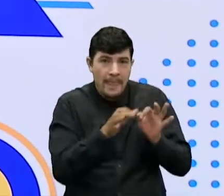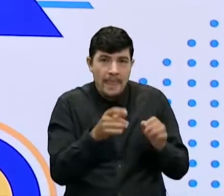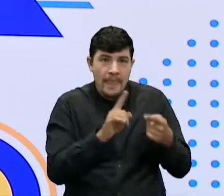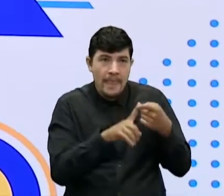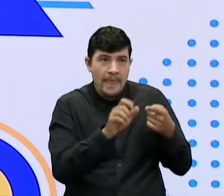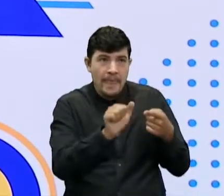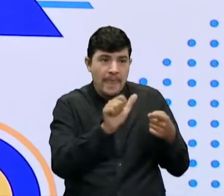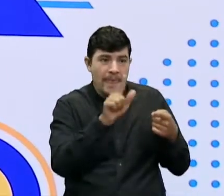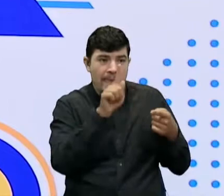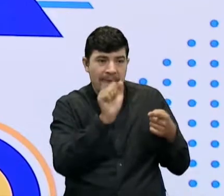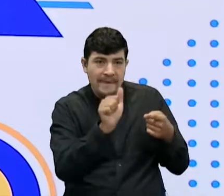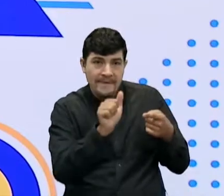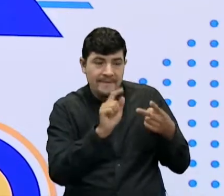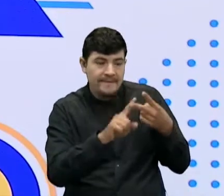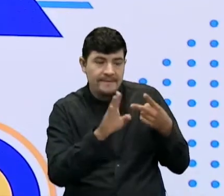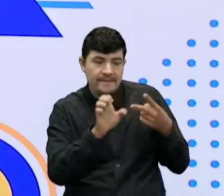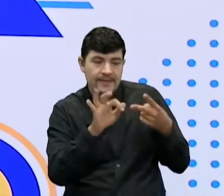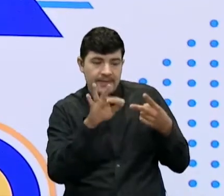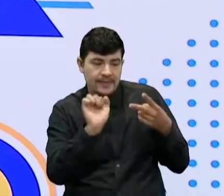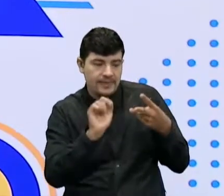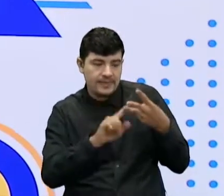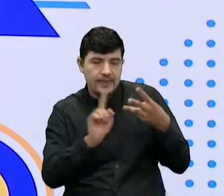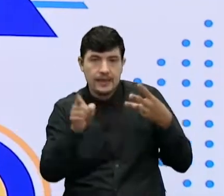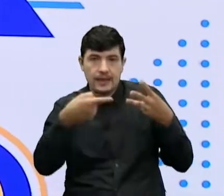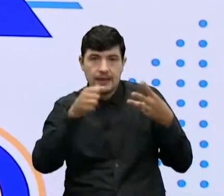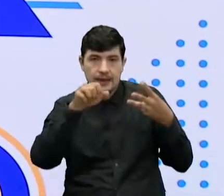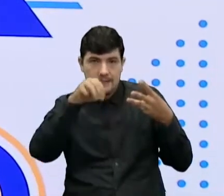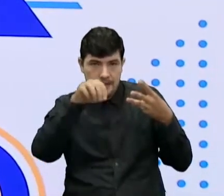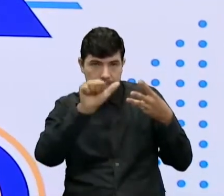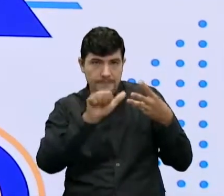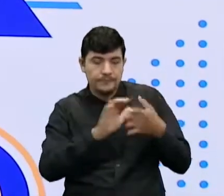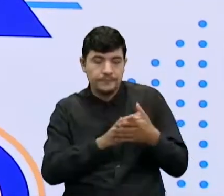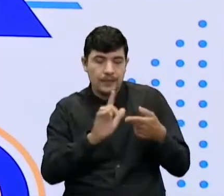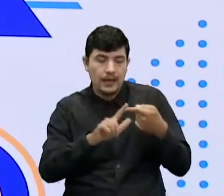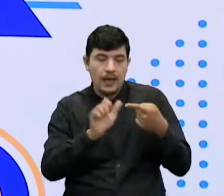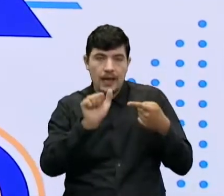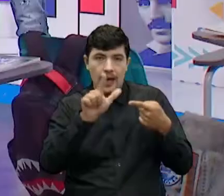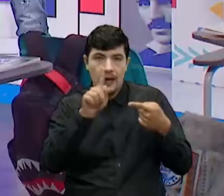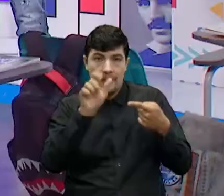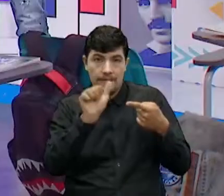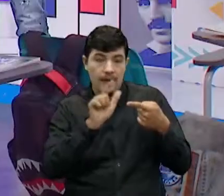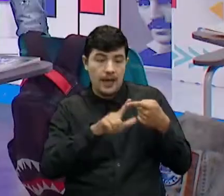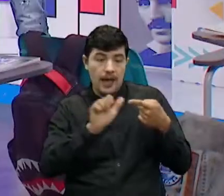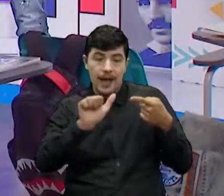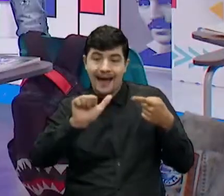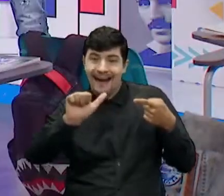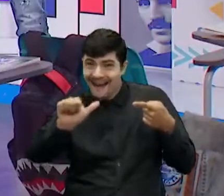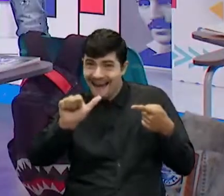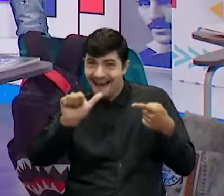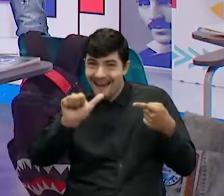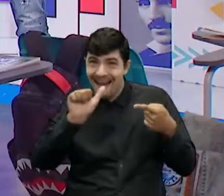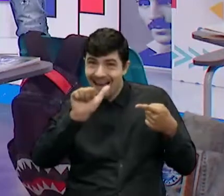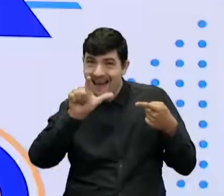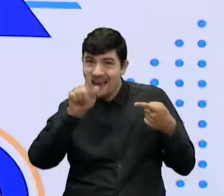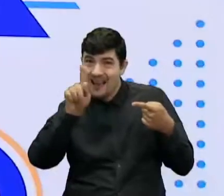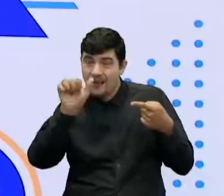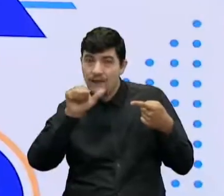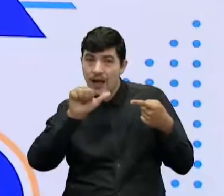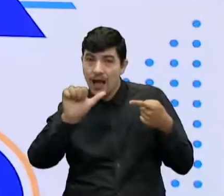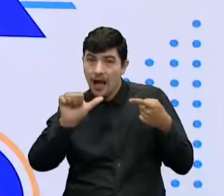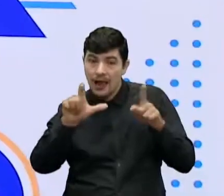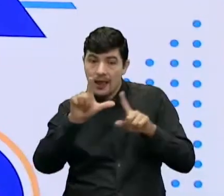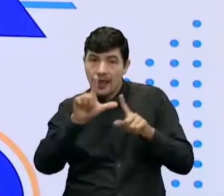Beta Y gamma Alfa Con la letra A Hace referencia Al